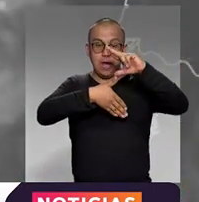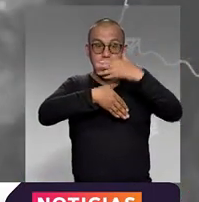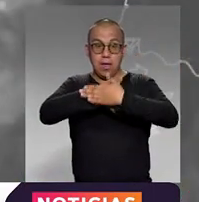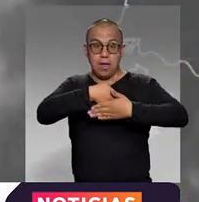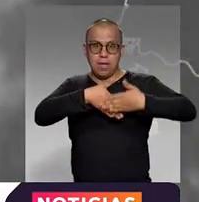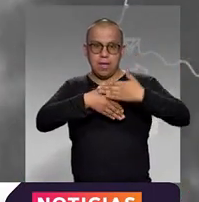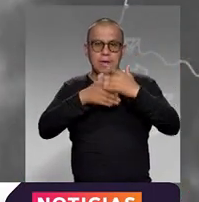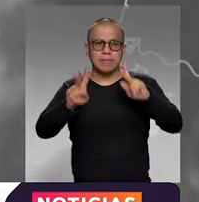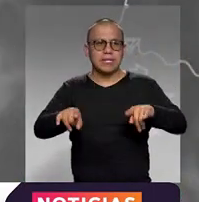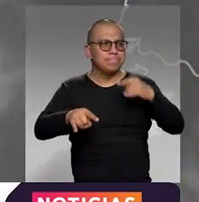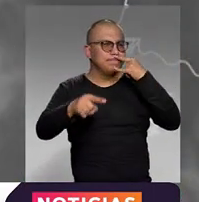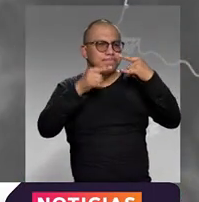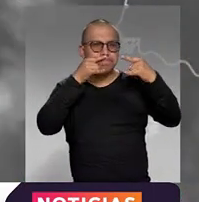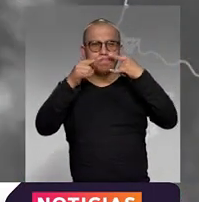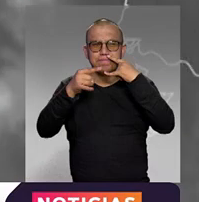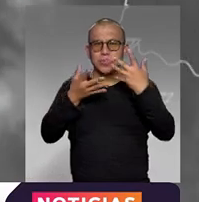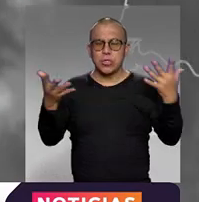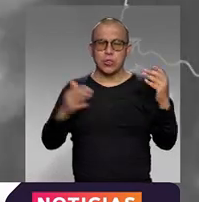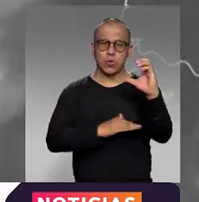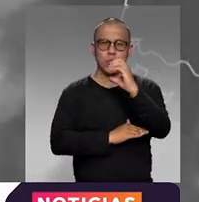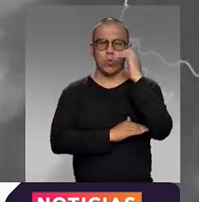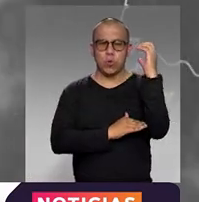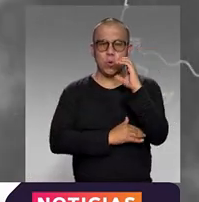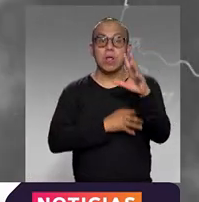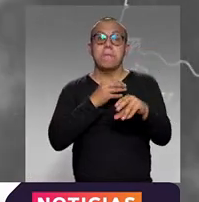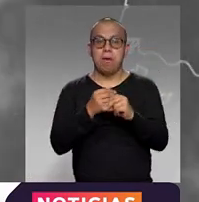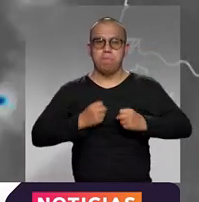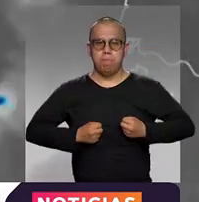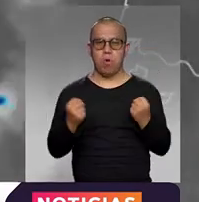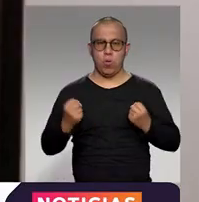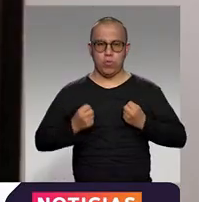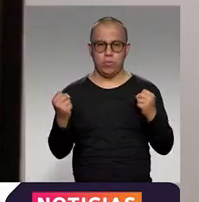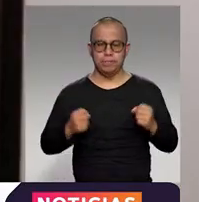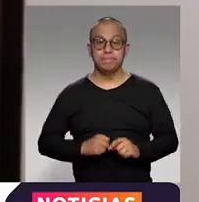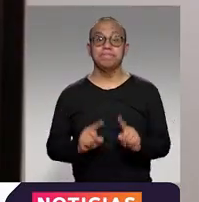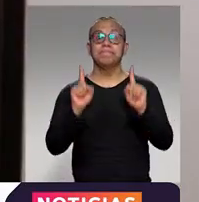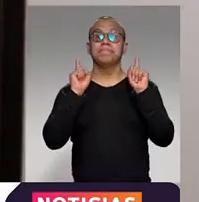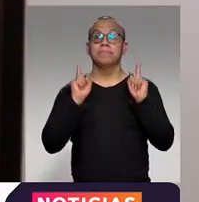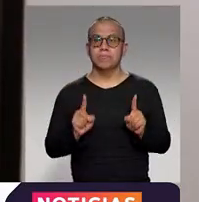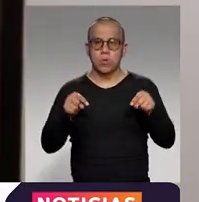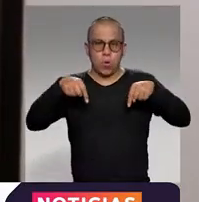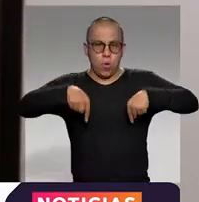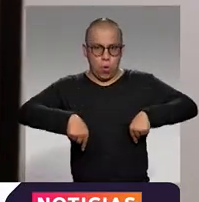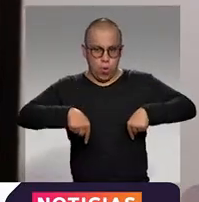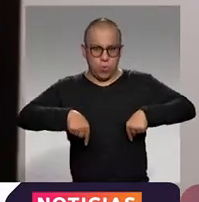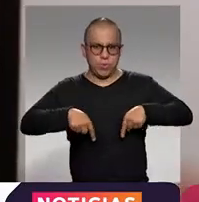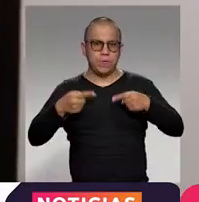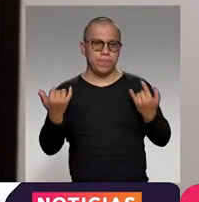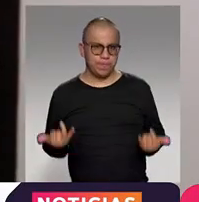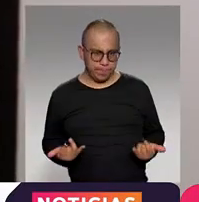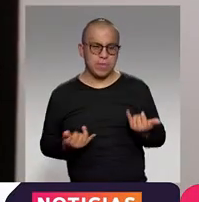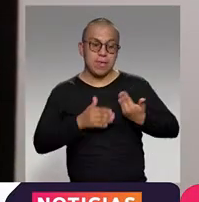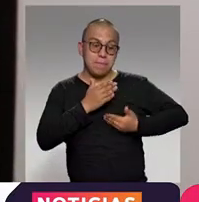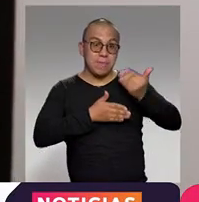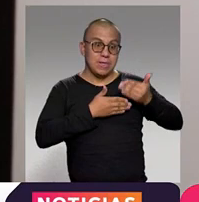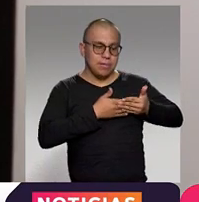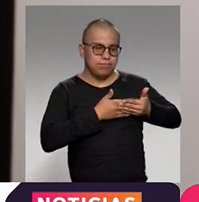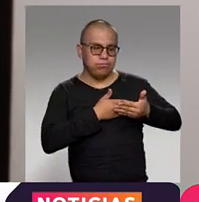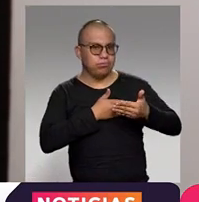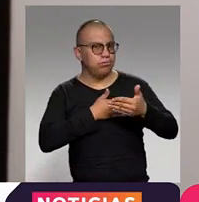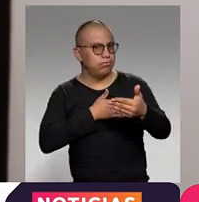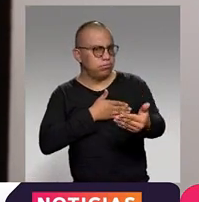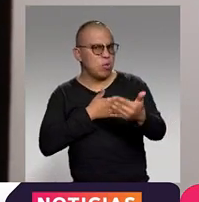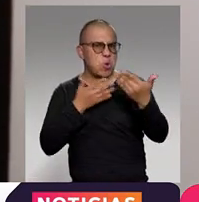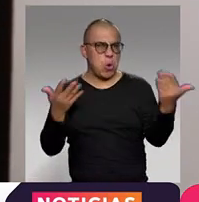afectar la calidad del aire en algunas regiones de Colombia, incluida Bogotá. Sin embargo, hoy que iniciaría este proceso,